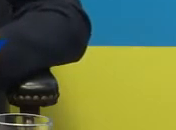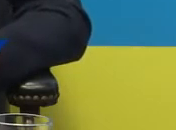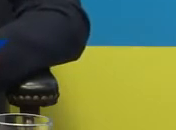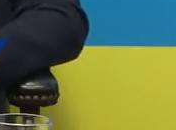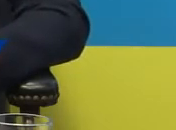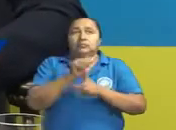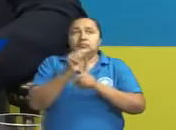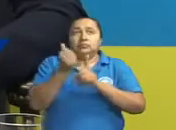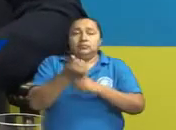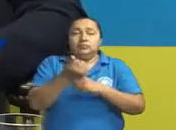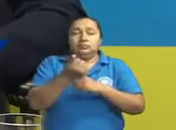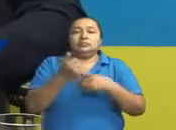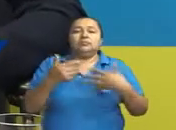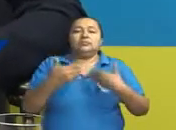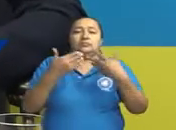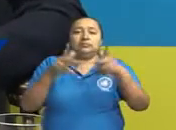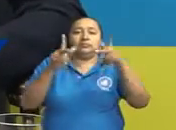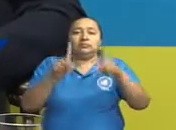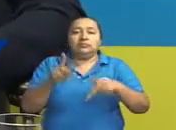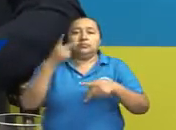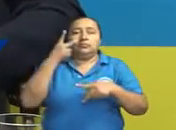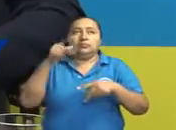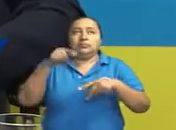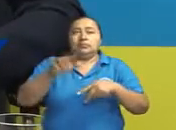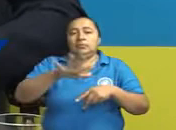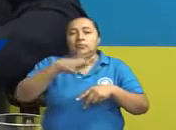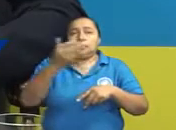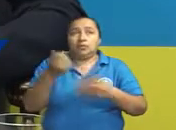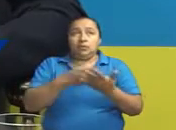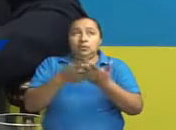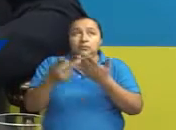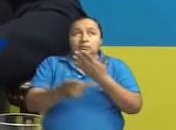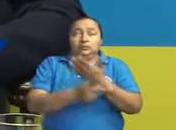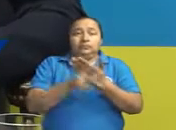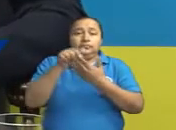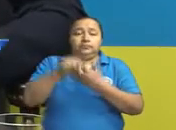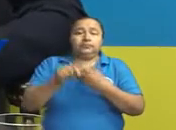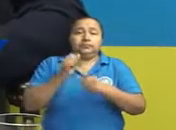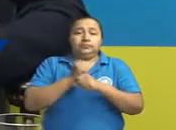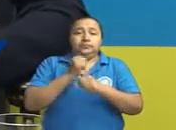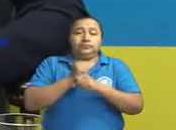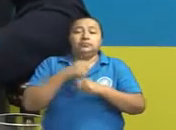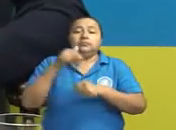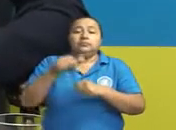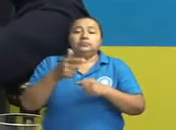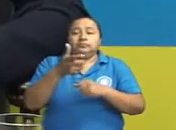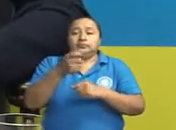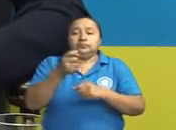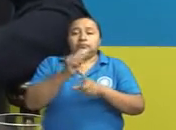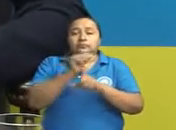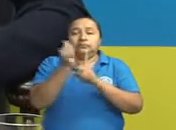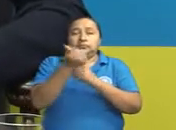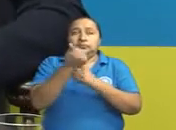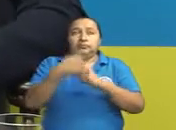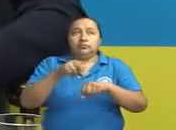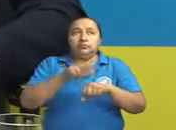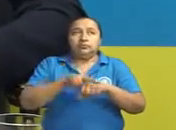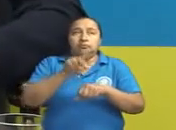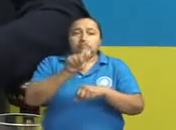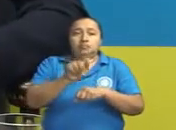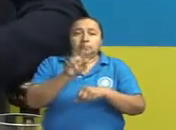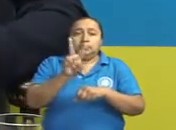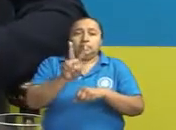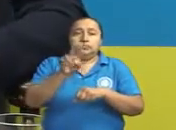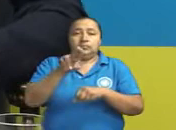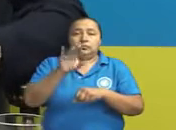parlamentario. También a quienes ven este y otro programa en nuestro canal de YouTube, en el canal Asamblea TV. También saludo a